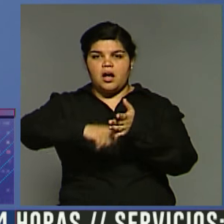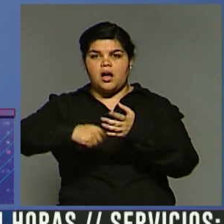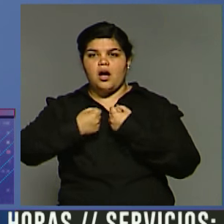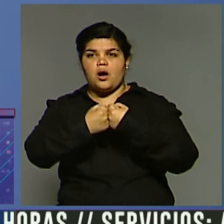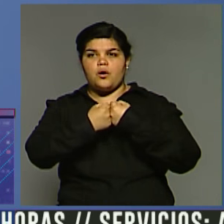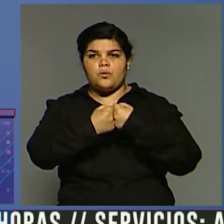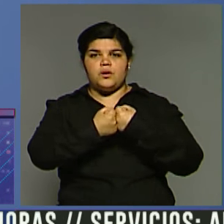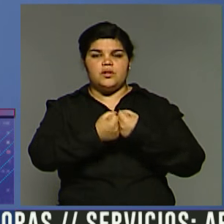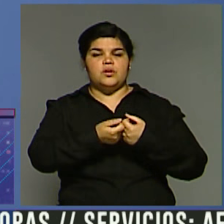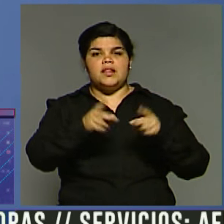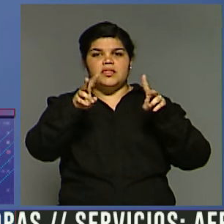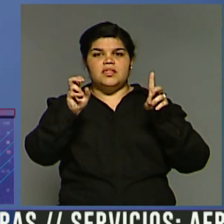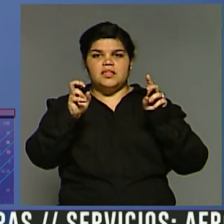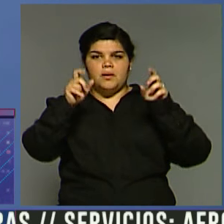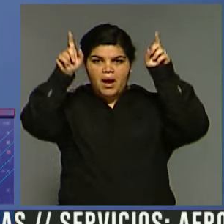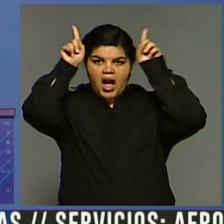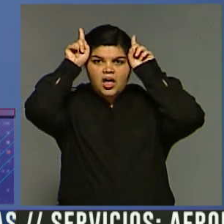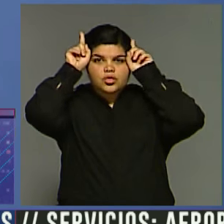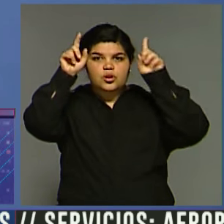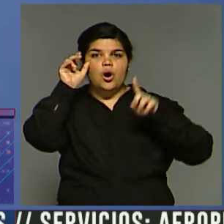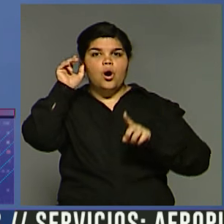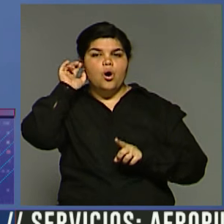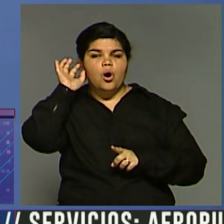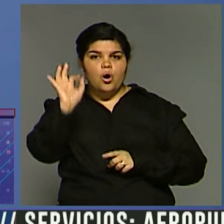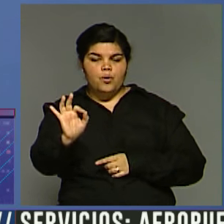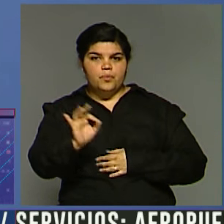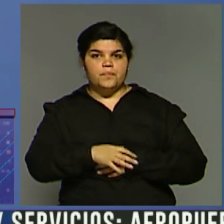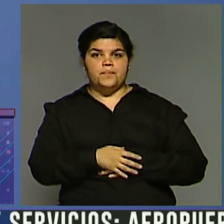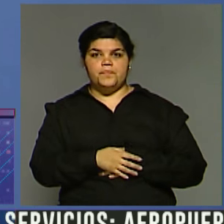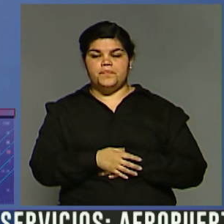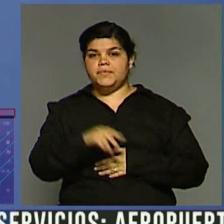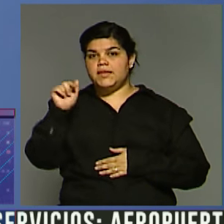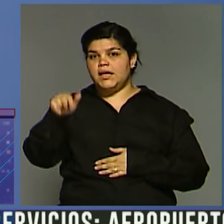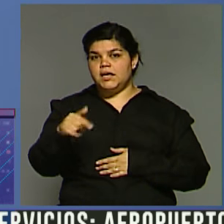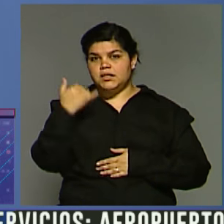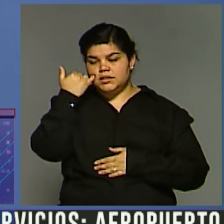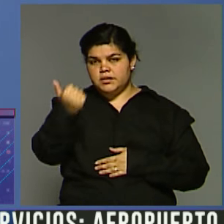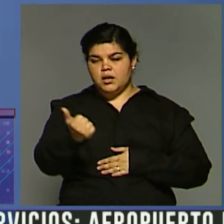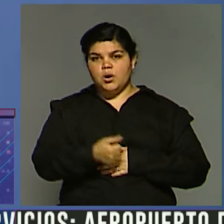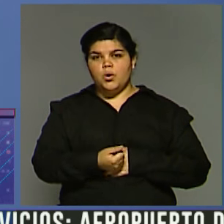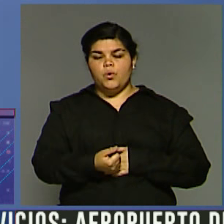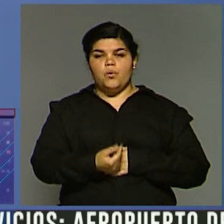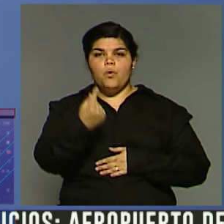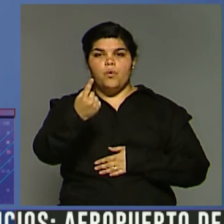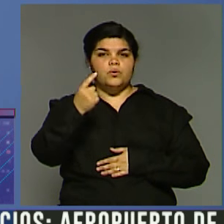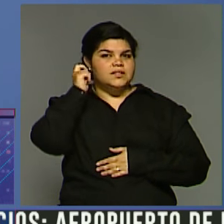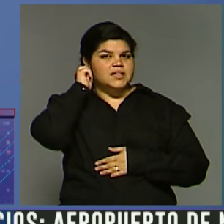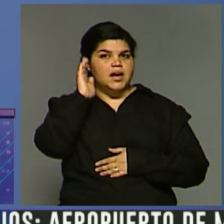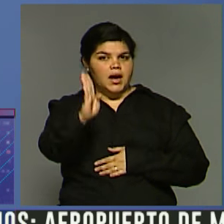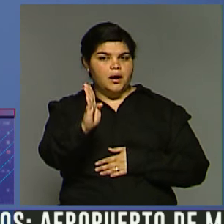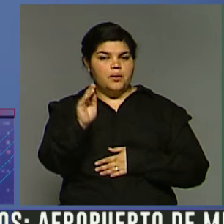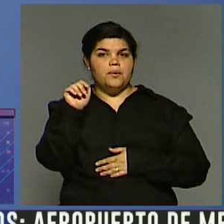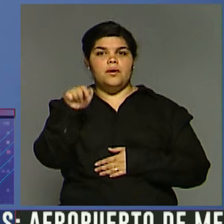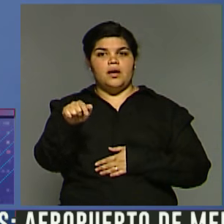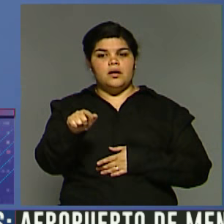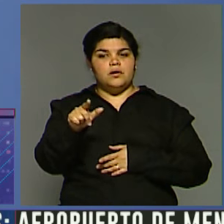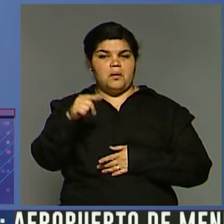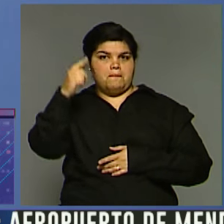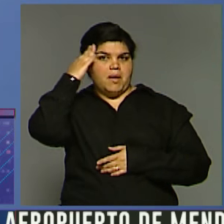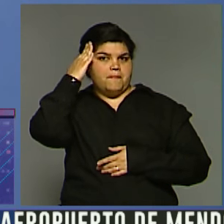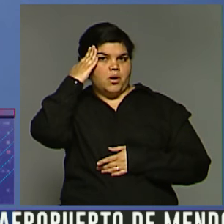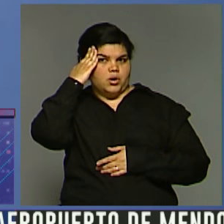de Android Go. Android Go es la versión reducida. Si bien tiene 1 GB de RAM de memoria, funciona muy rápido, es muy fluido el equipo y,